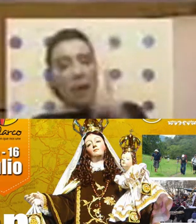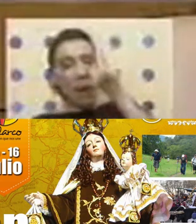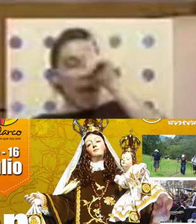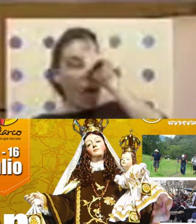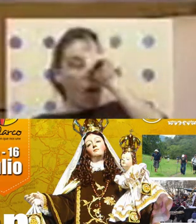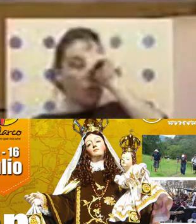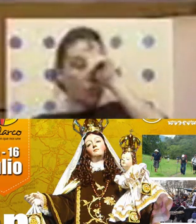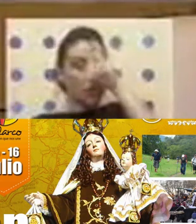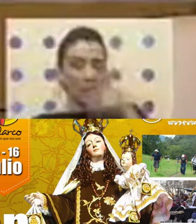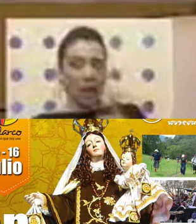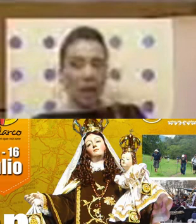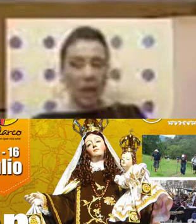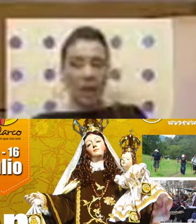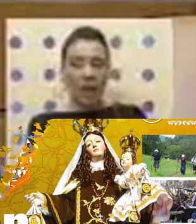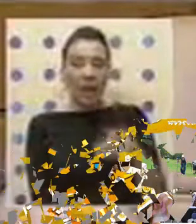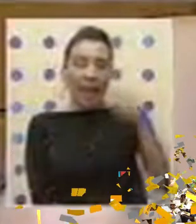hospitales